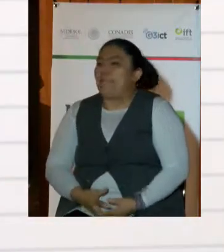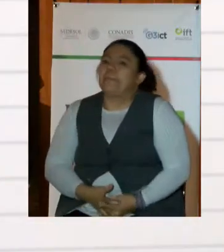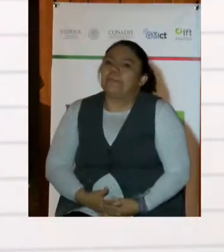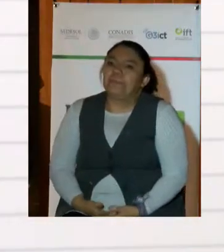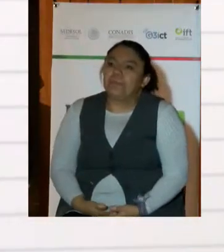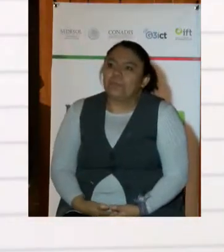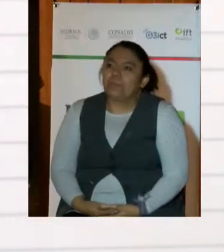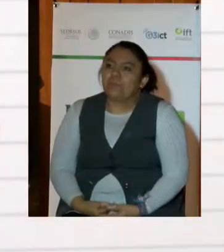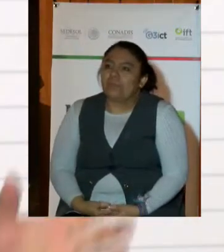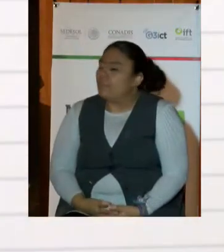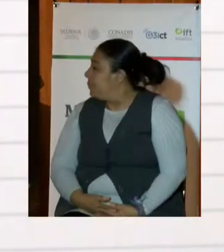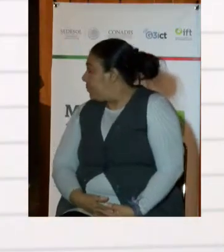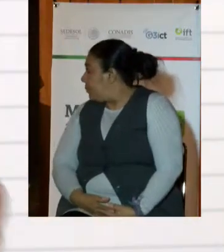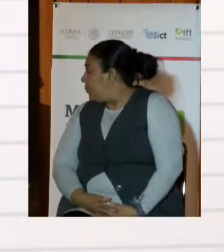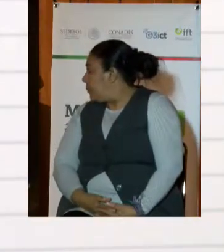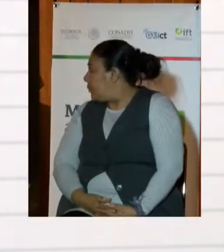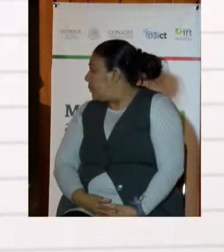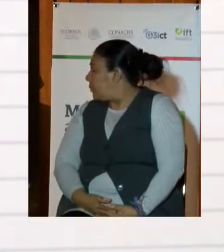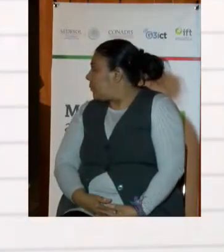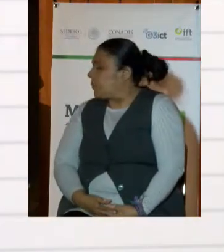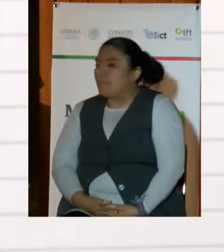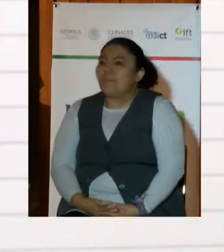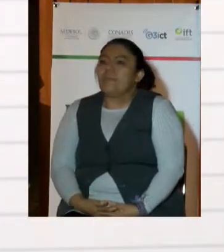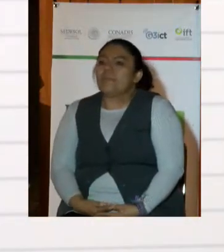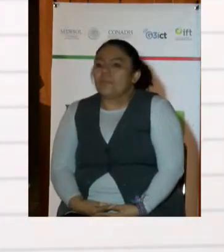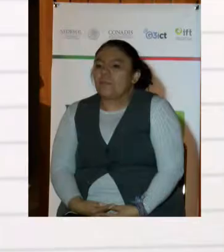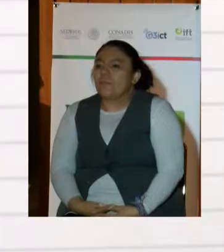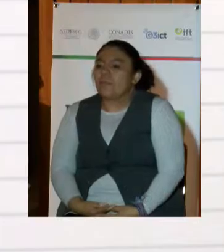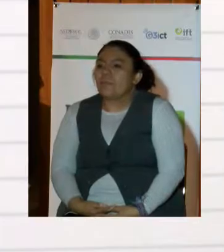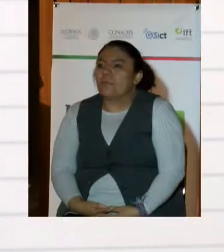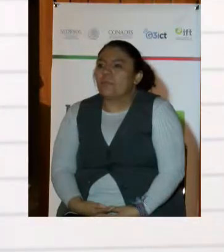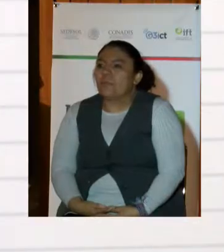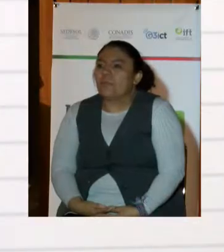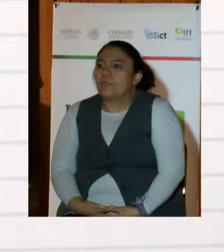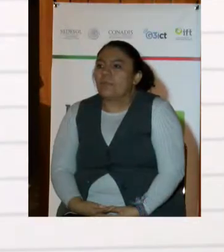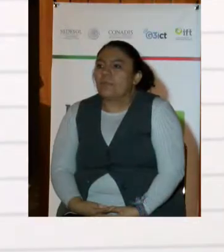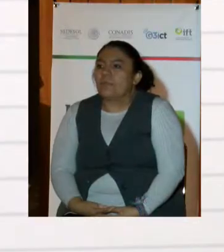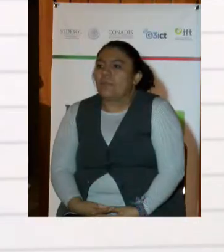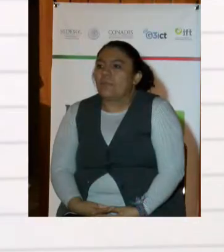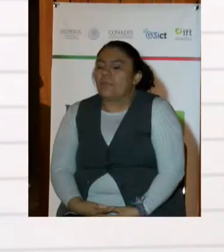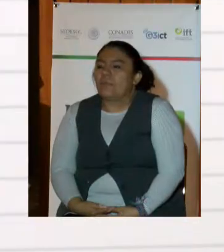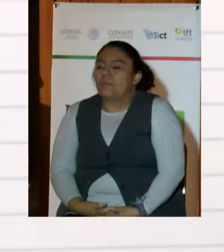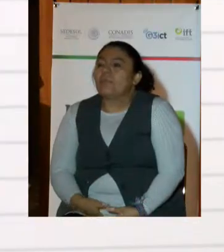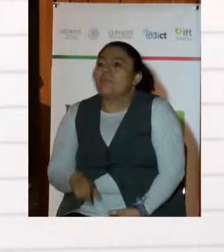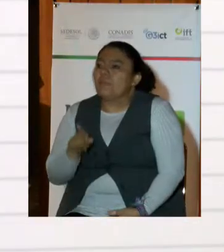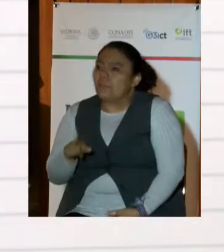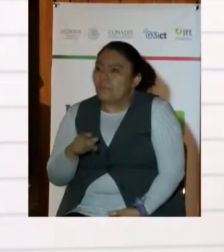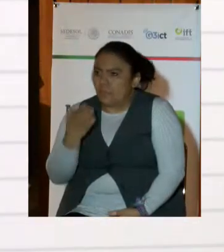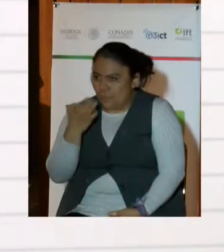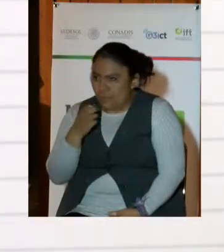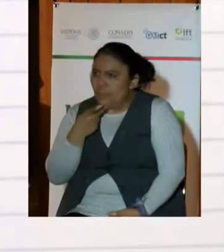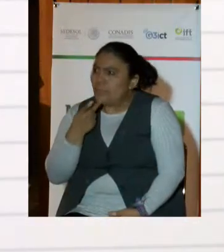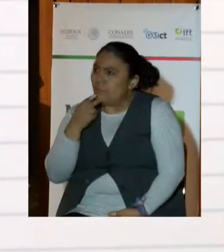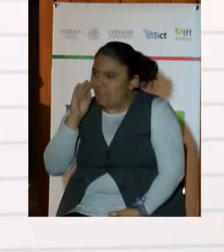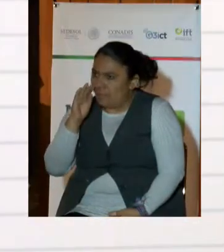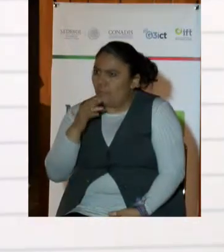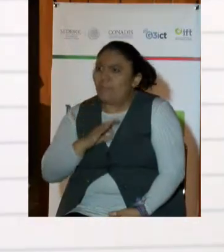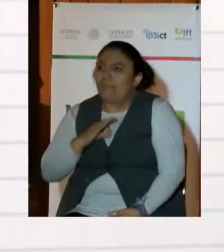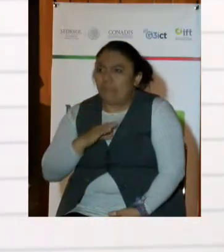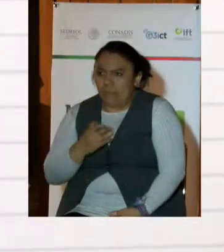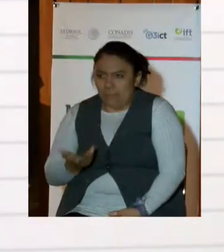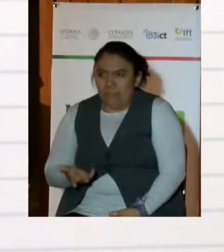que la misma ley no interfiera en eso, por ejemplo, en los servicios de interpretación, no hay presupuesto para los intérpretes,